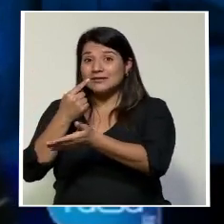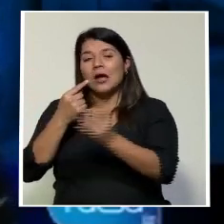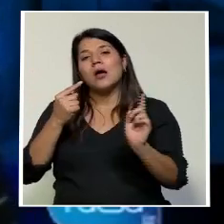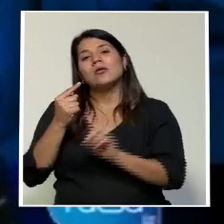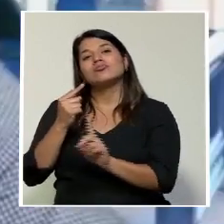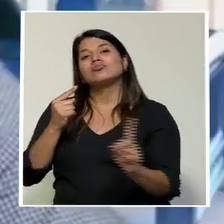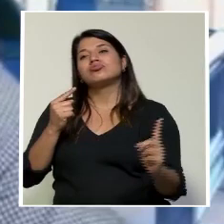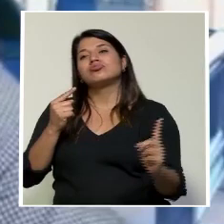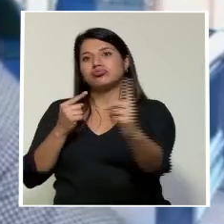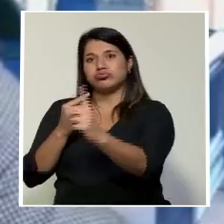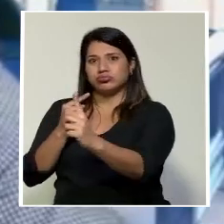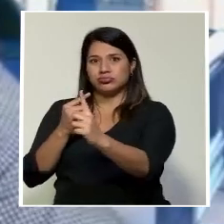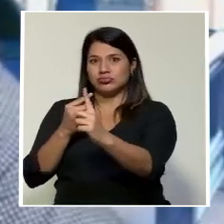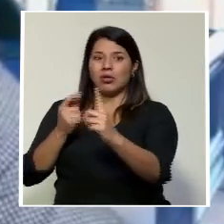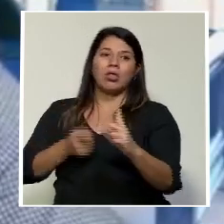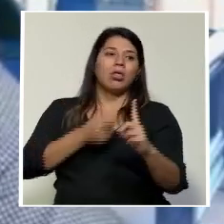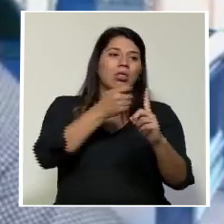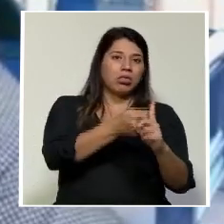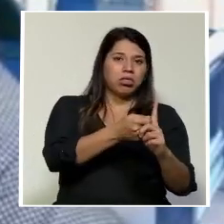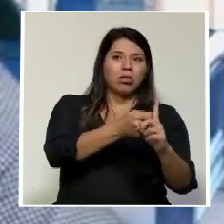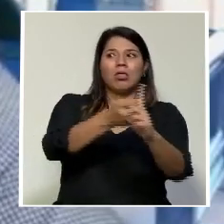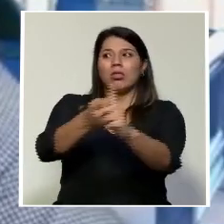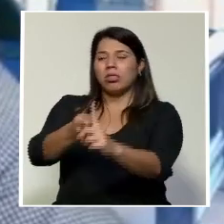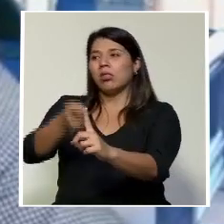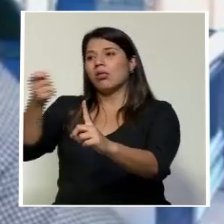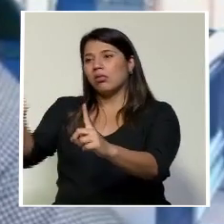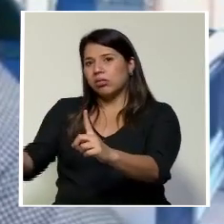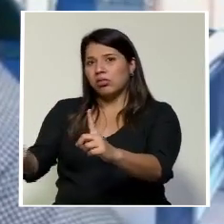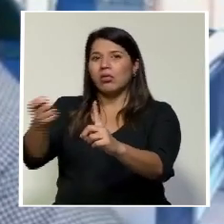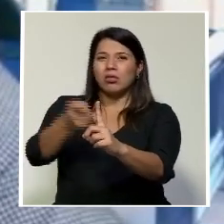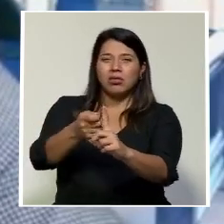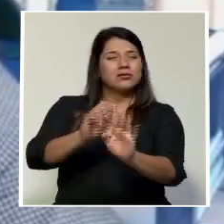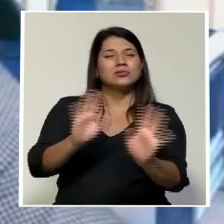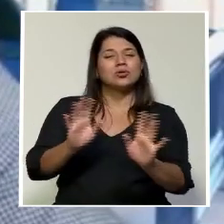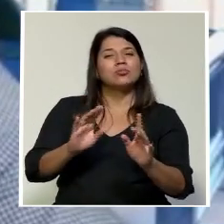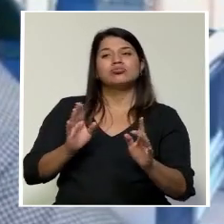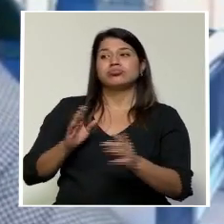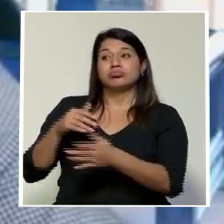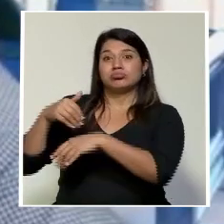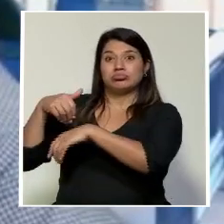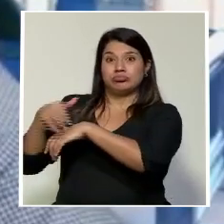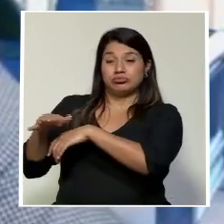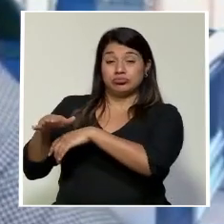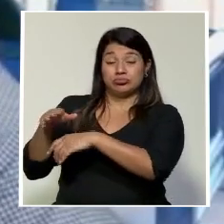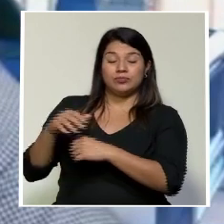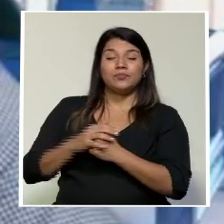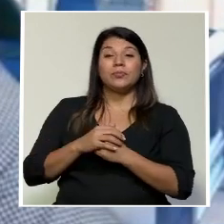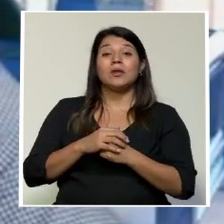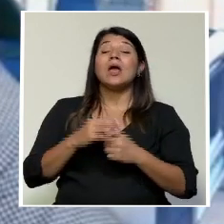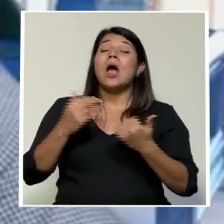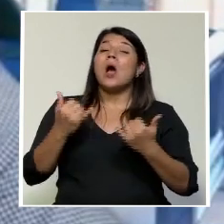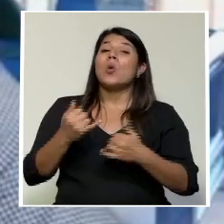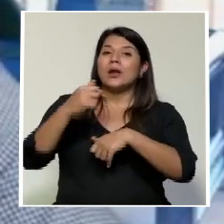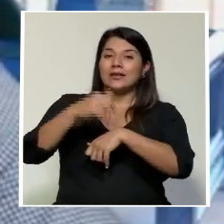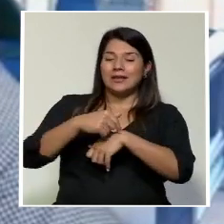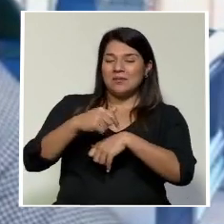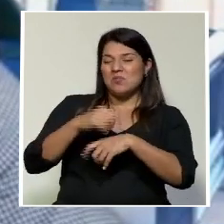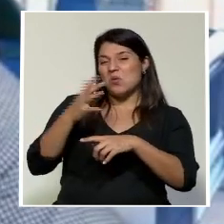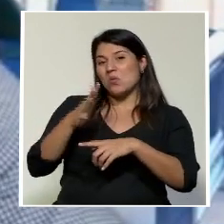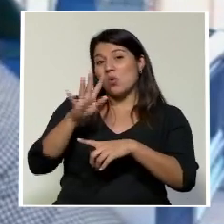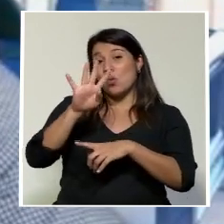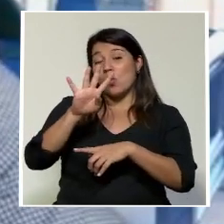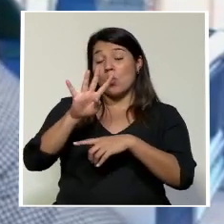me está mandando un caso de éxito que tiene ya varios periodos los llamamos periodos porque son periodos de cada cuatro años